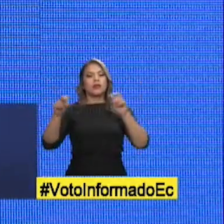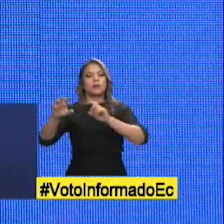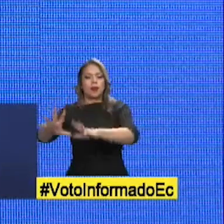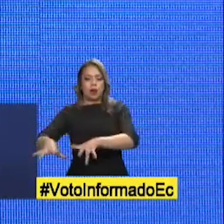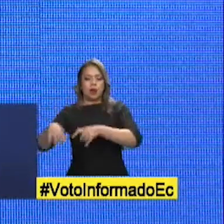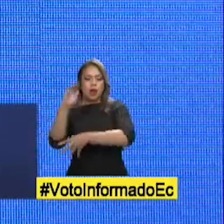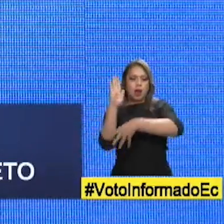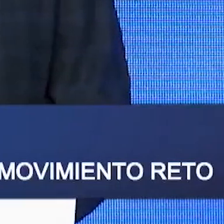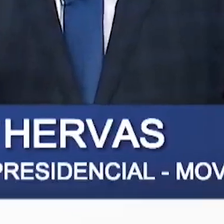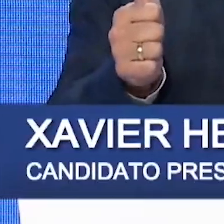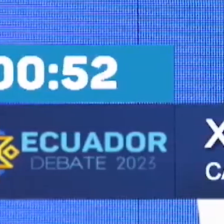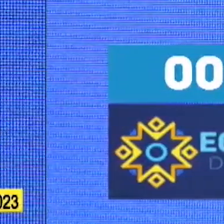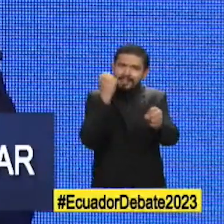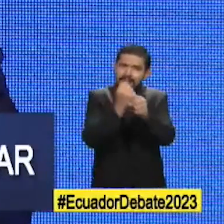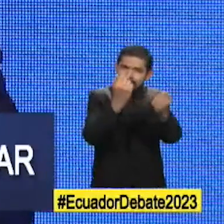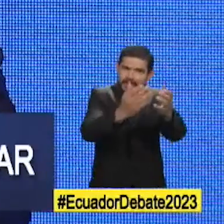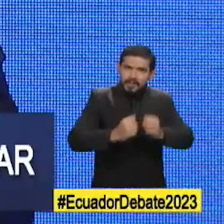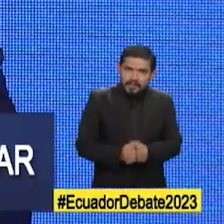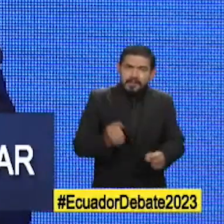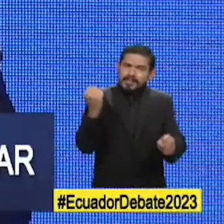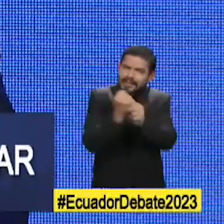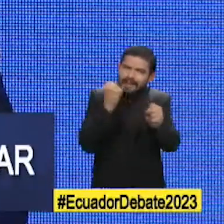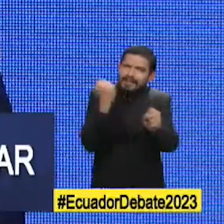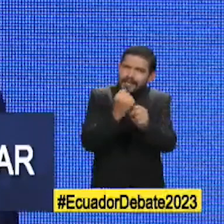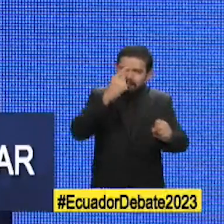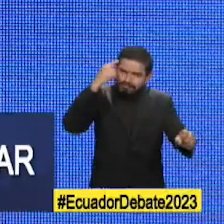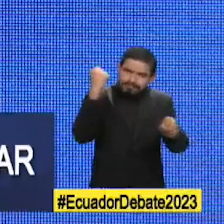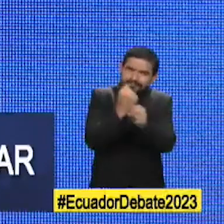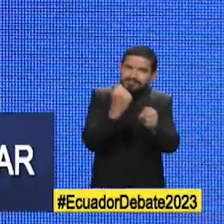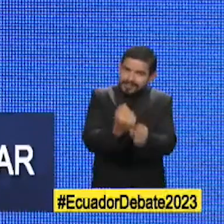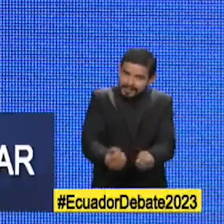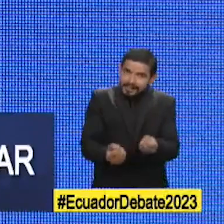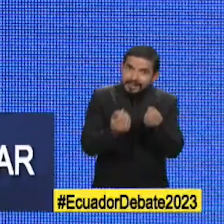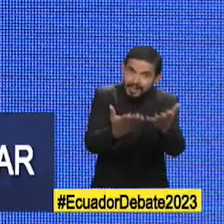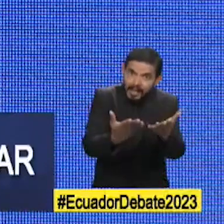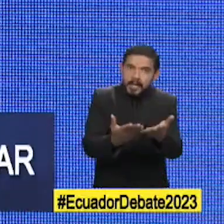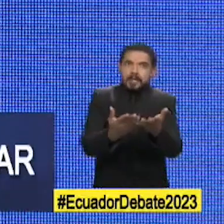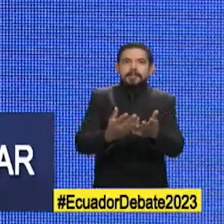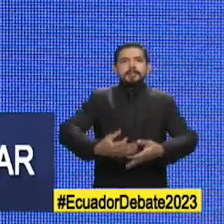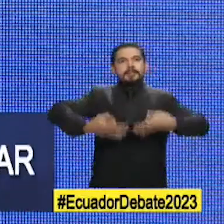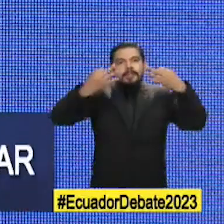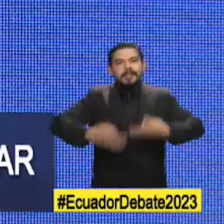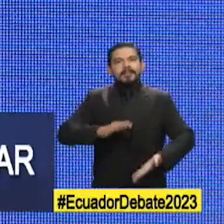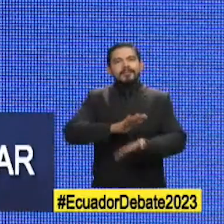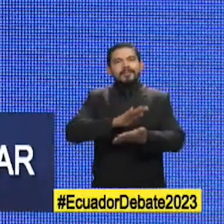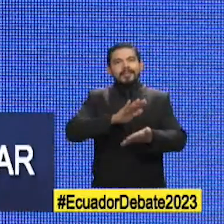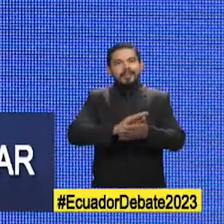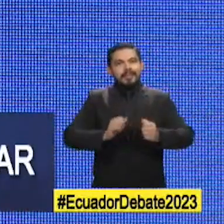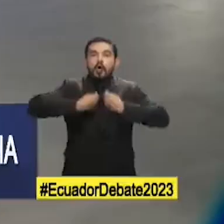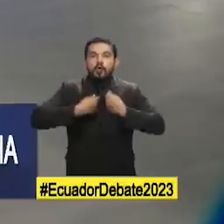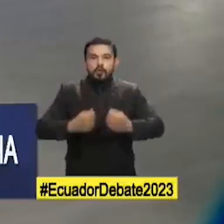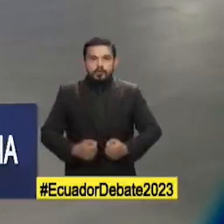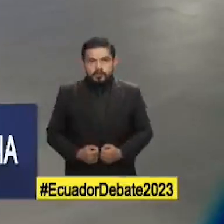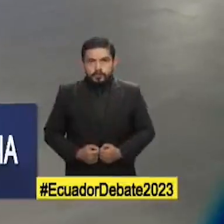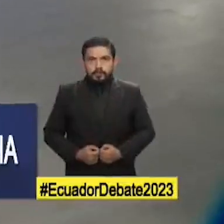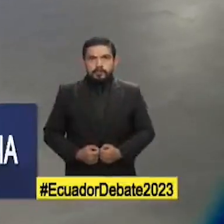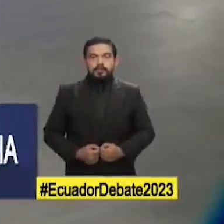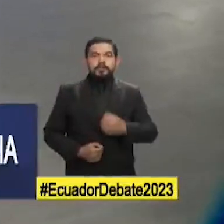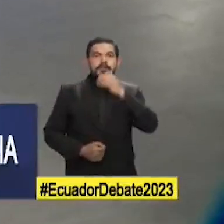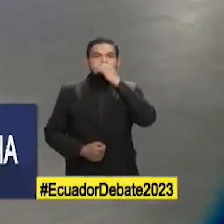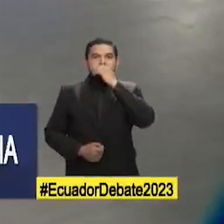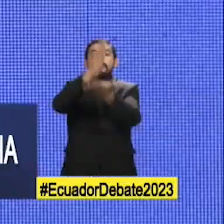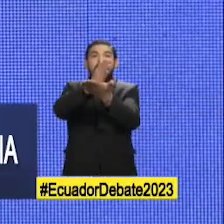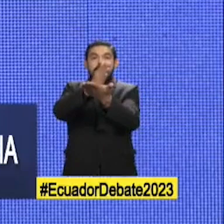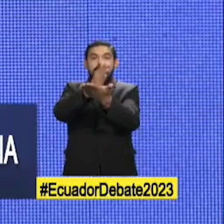al emprendimiento de la construcción con empleo es que vamos a volver a tener dignidad y tranquilidad en nuestras calles el